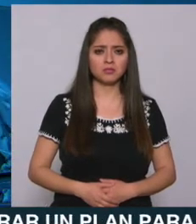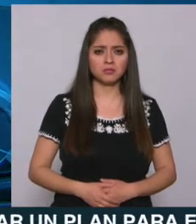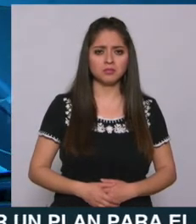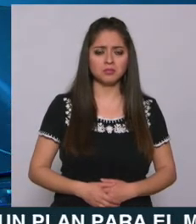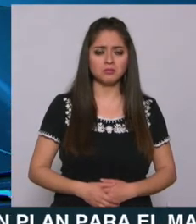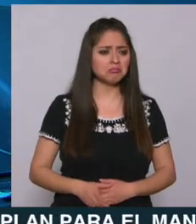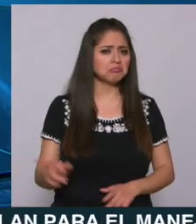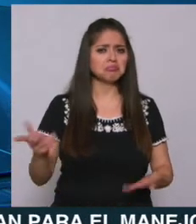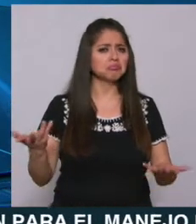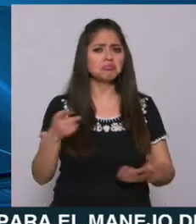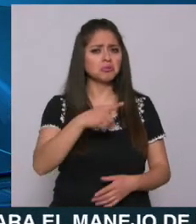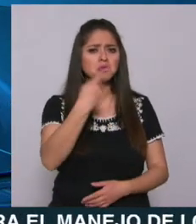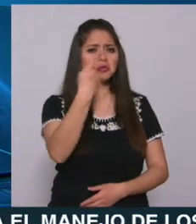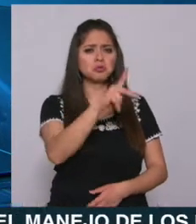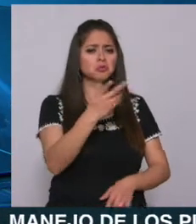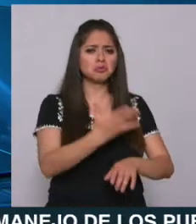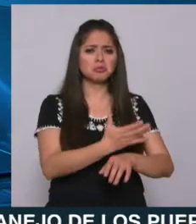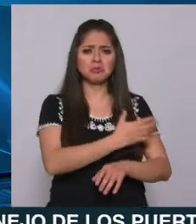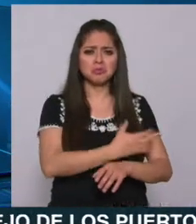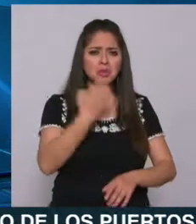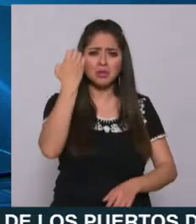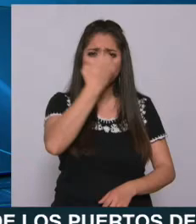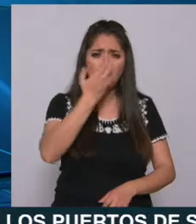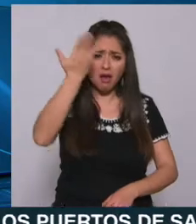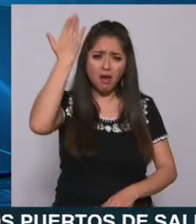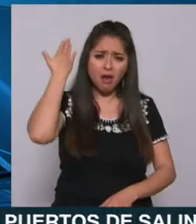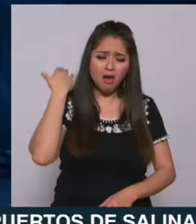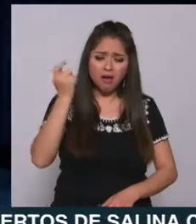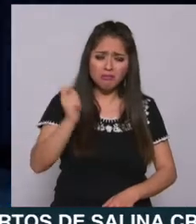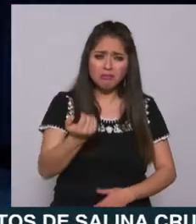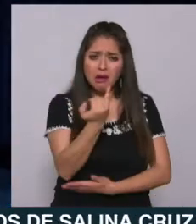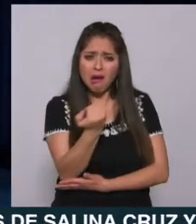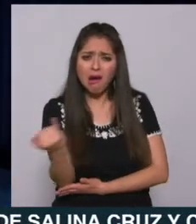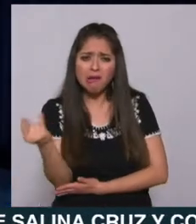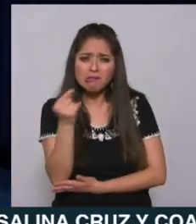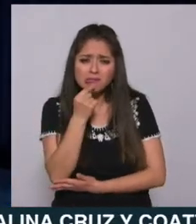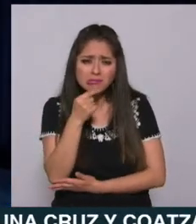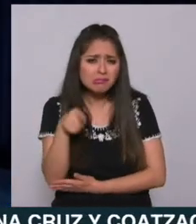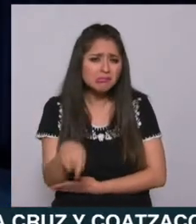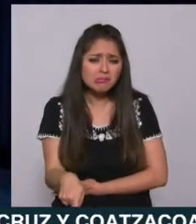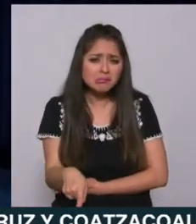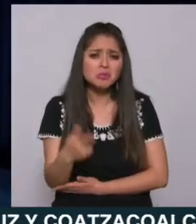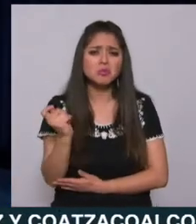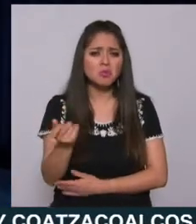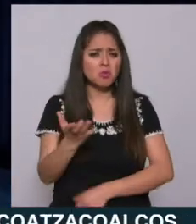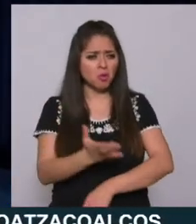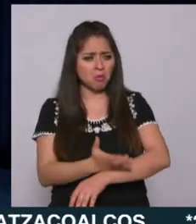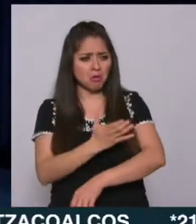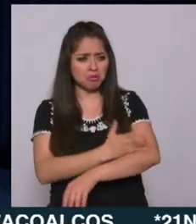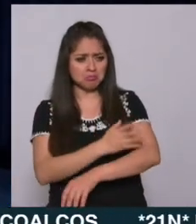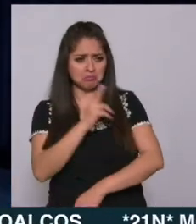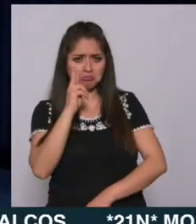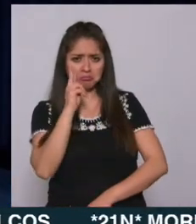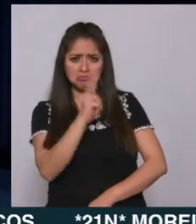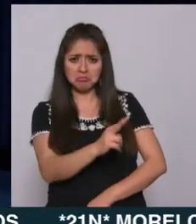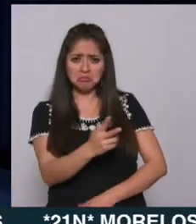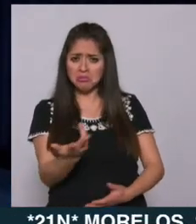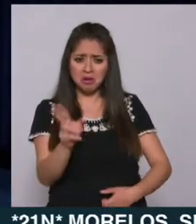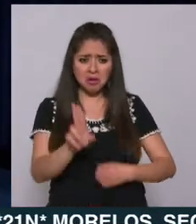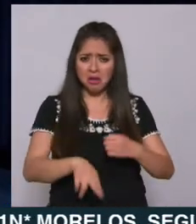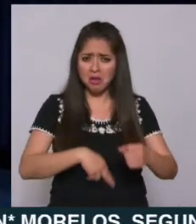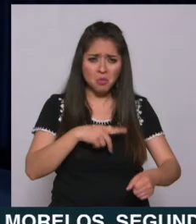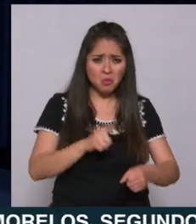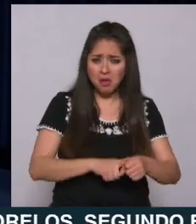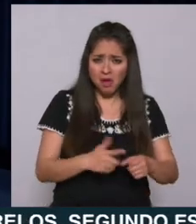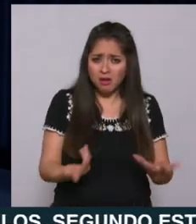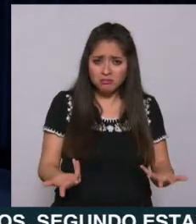escuela desde preprimaria, por así, sí, pues desde preprimaria, y sus compañeros lo han tomado de la manera más natural. En el momento en el